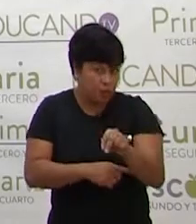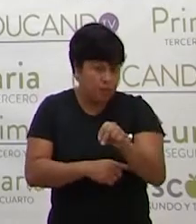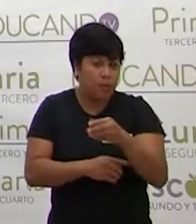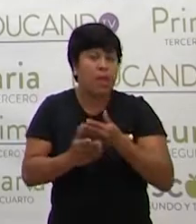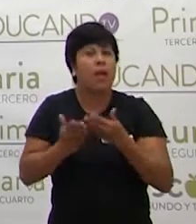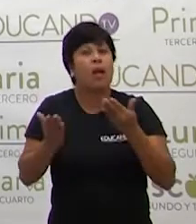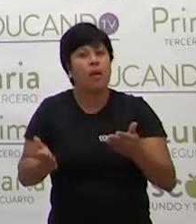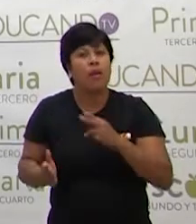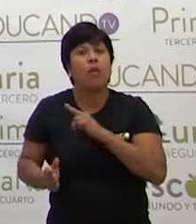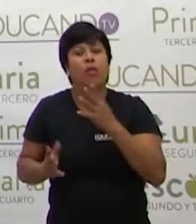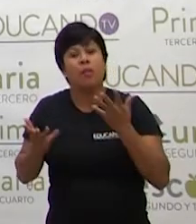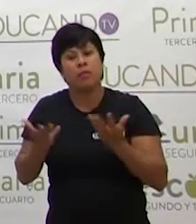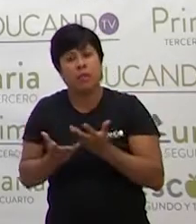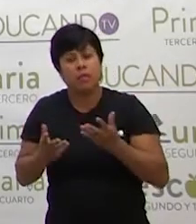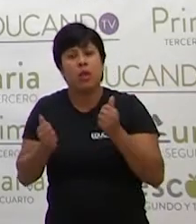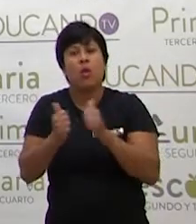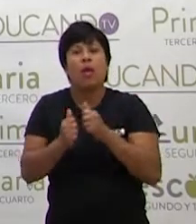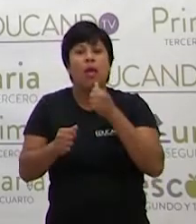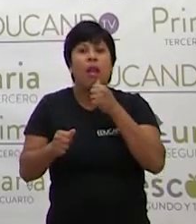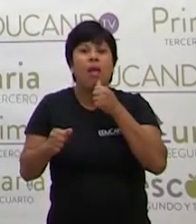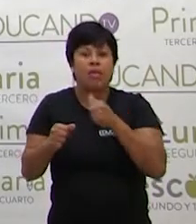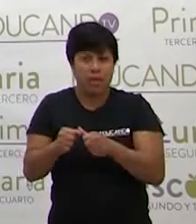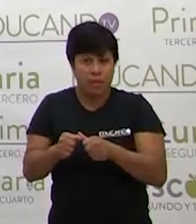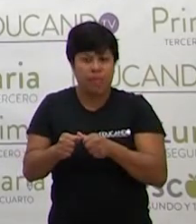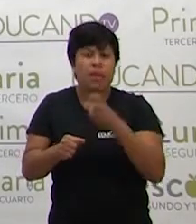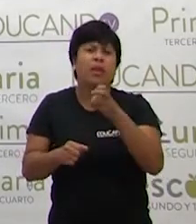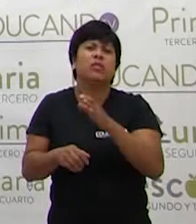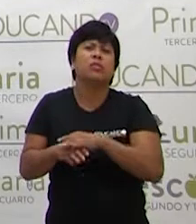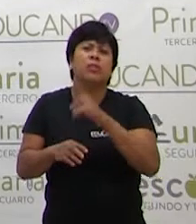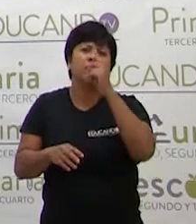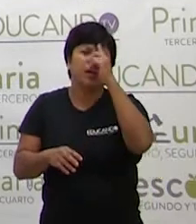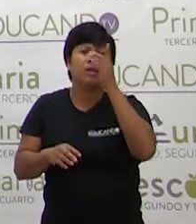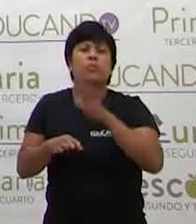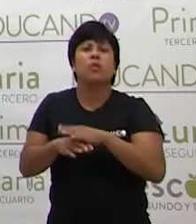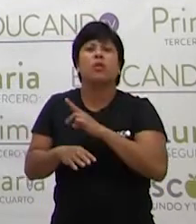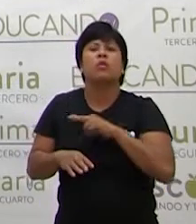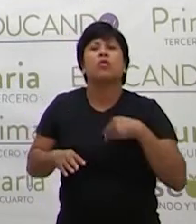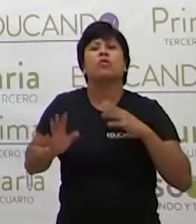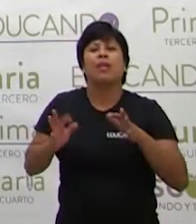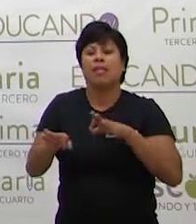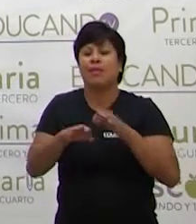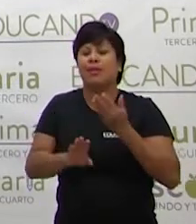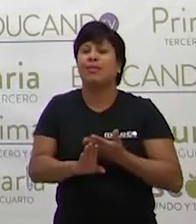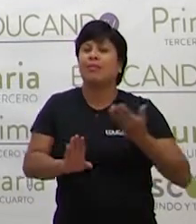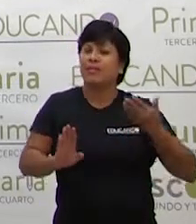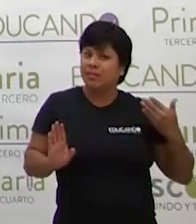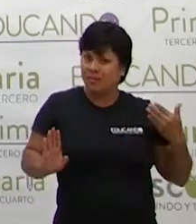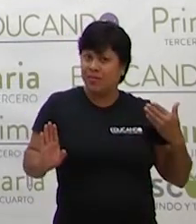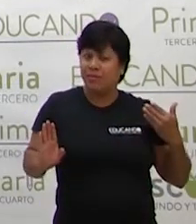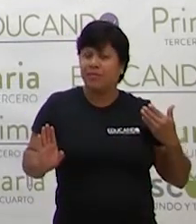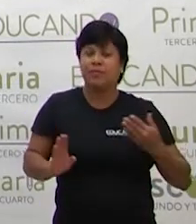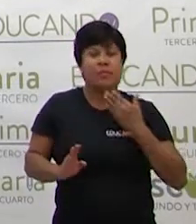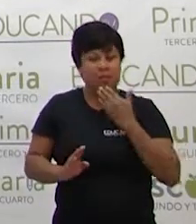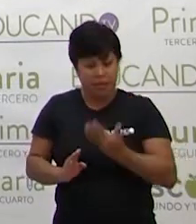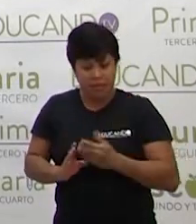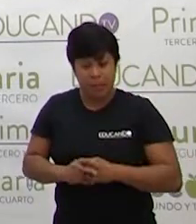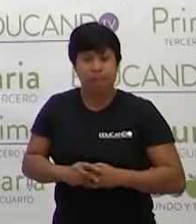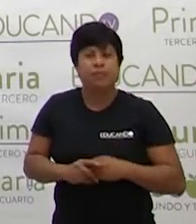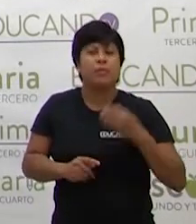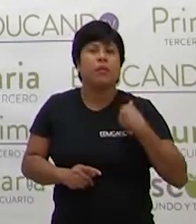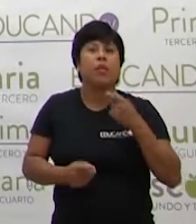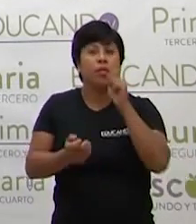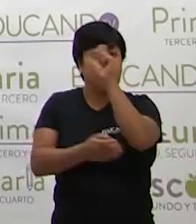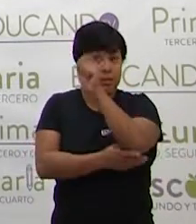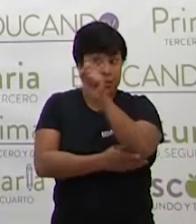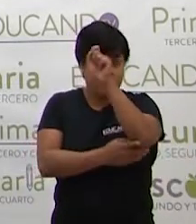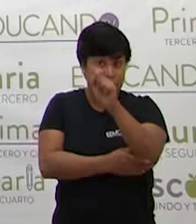lo vamos a hacer con letra. Para ti ya va a ser fácil porque ya lo trabajamos anteriormente. ¿Sí? Muy bien. Te voy a